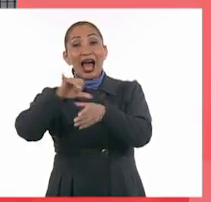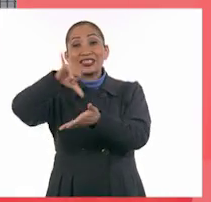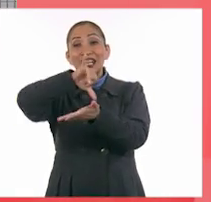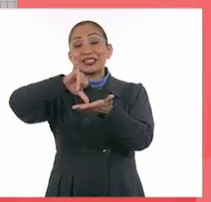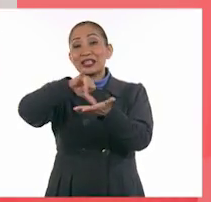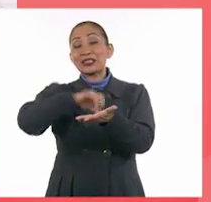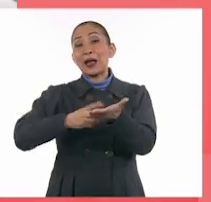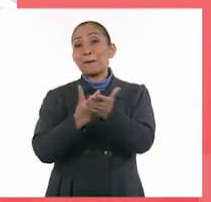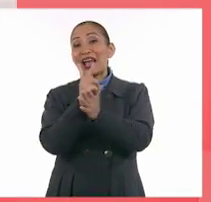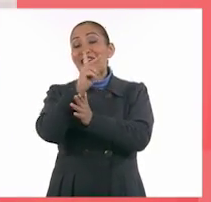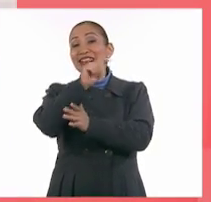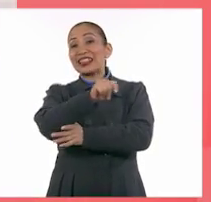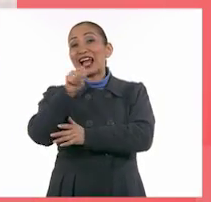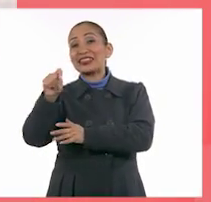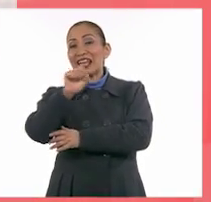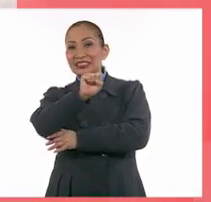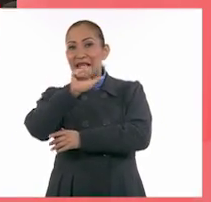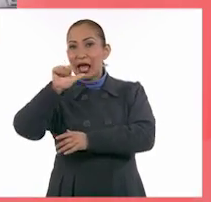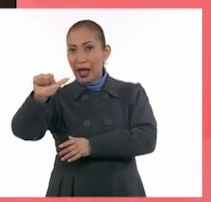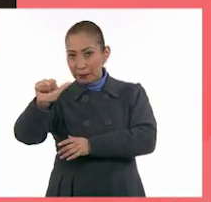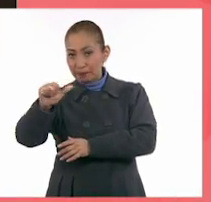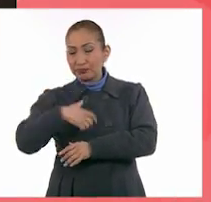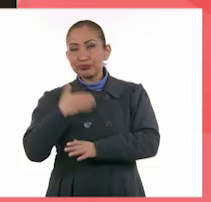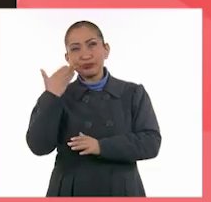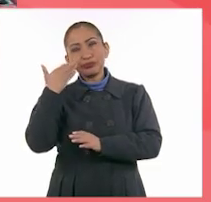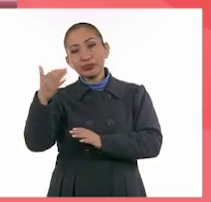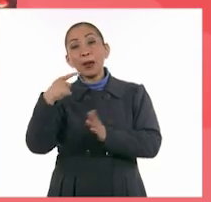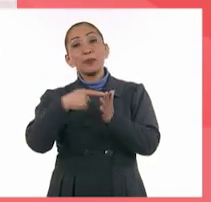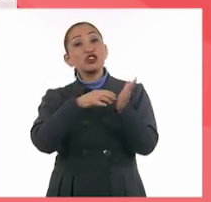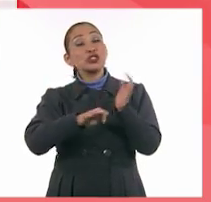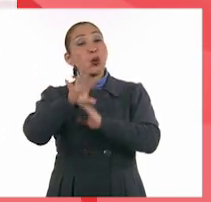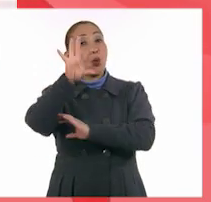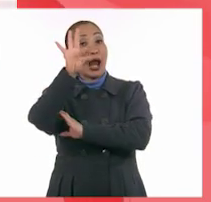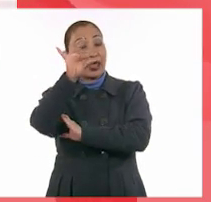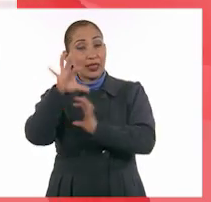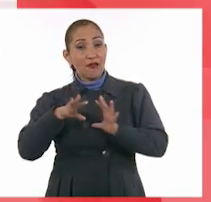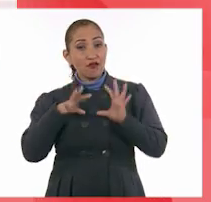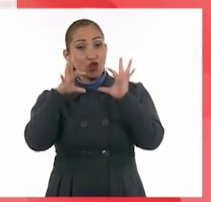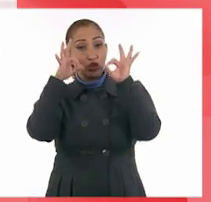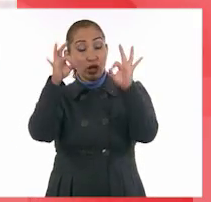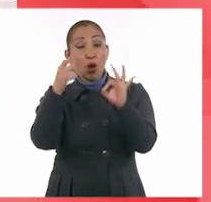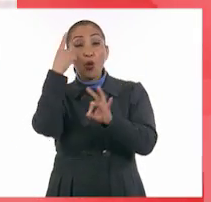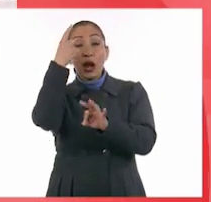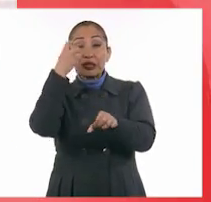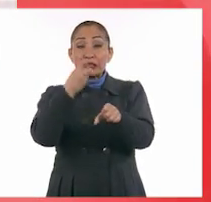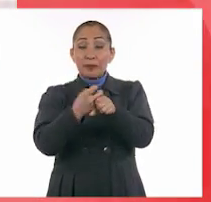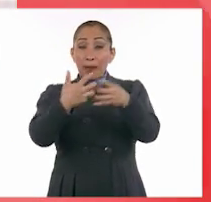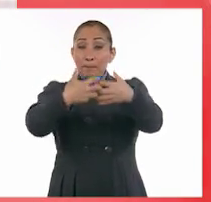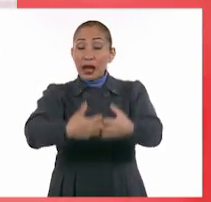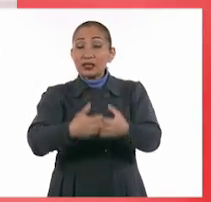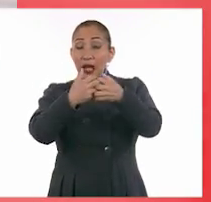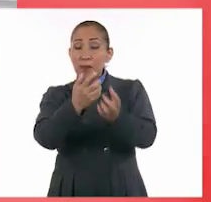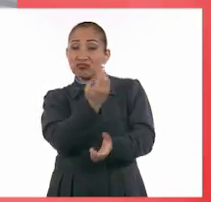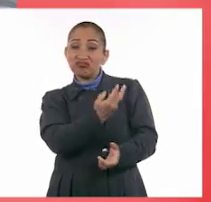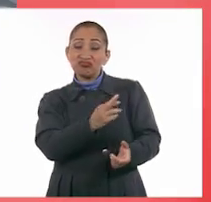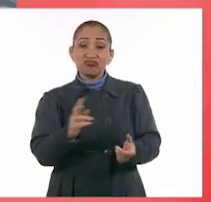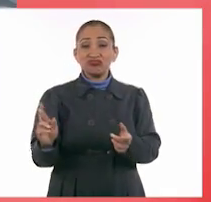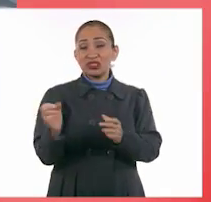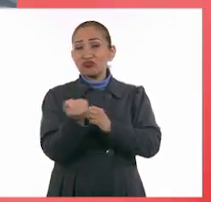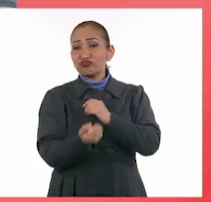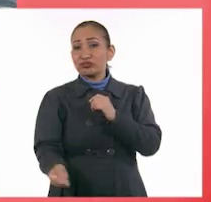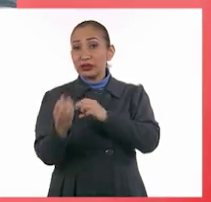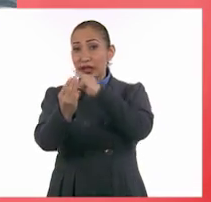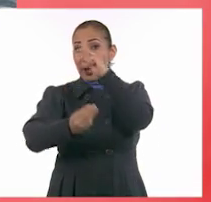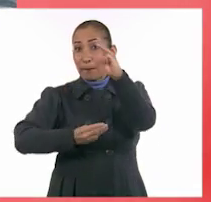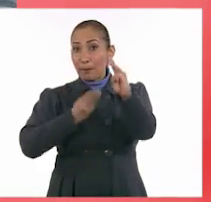Aceites Vegetales de Tecate S.A. Por la década de los 40 se funda una de las cervecerías más reconocidas